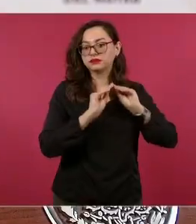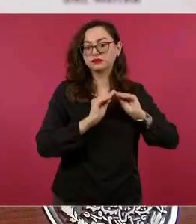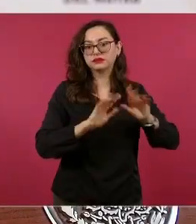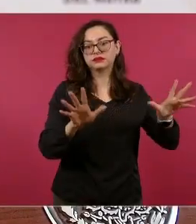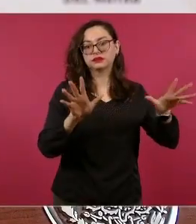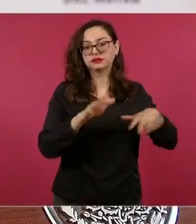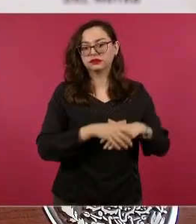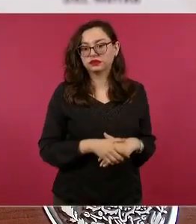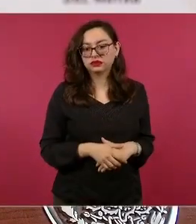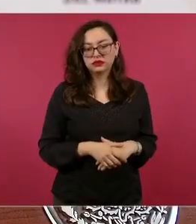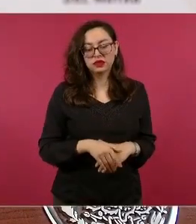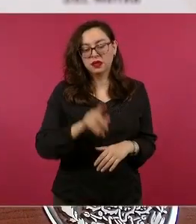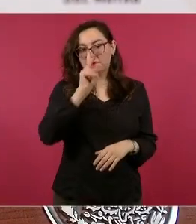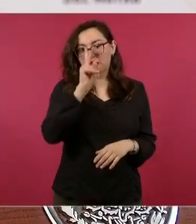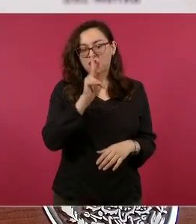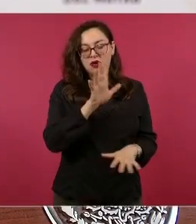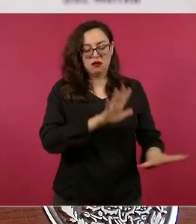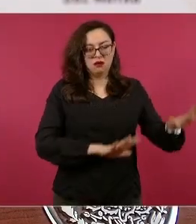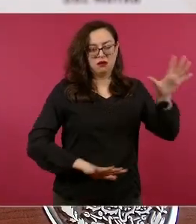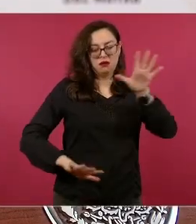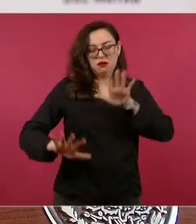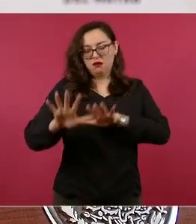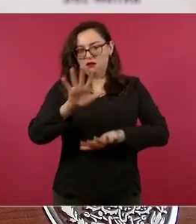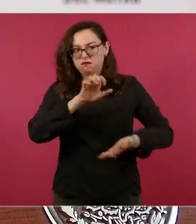el que manipulaba más,